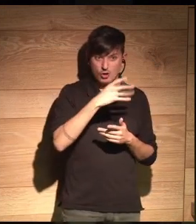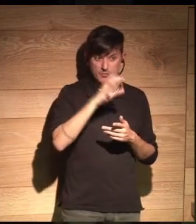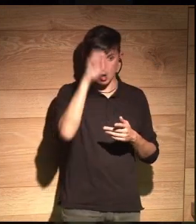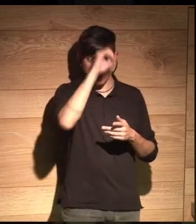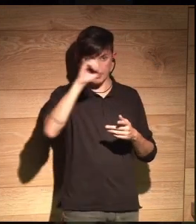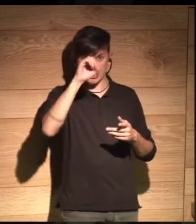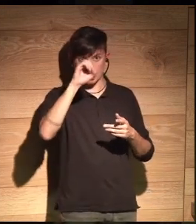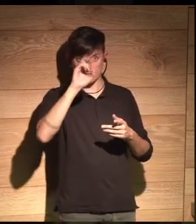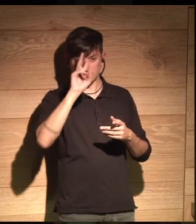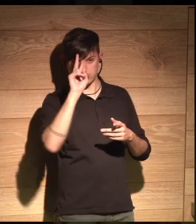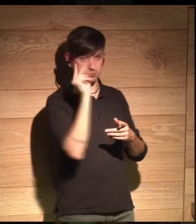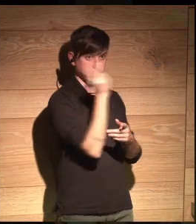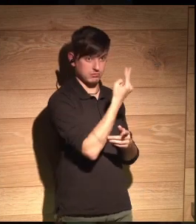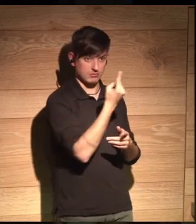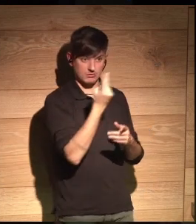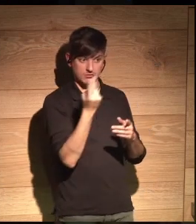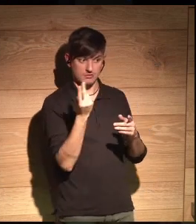tiren se van a california